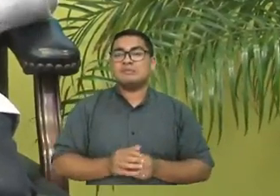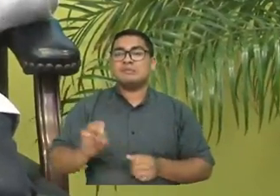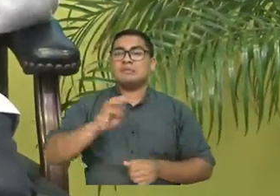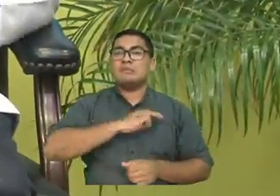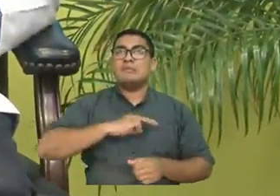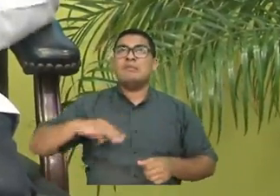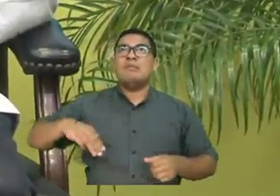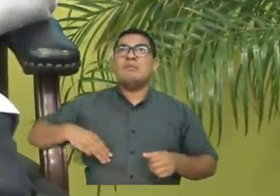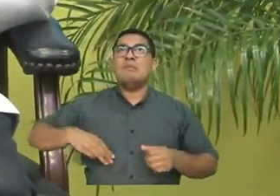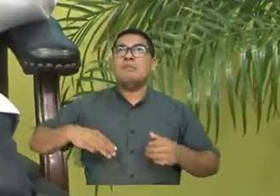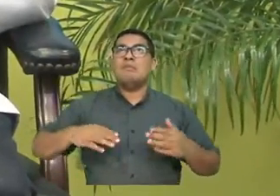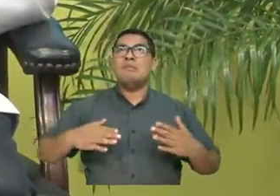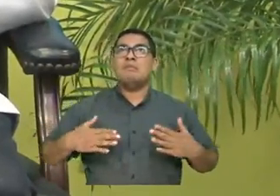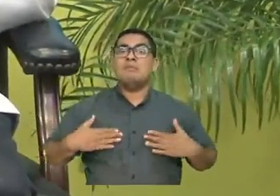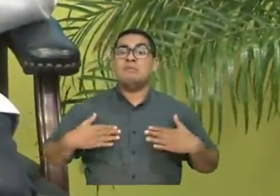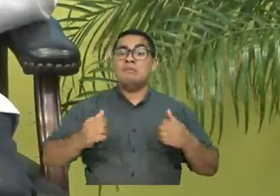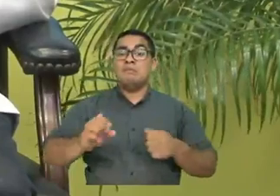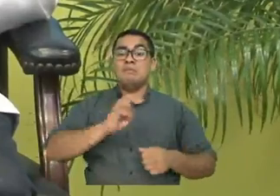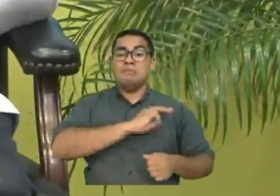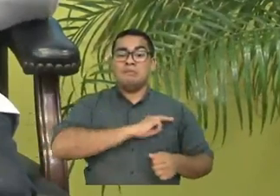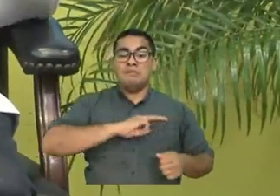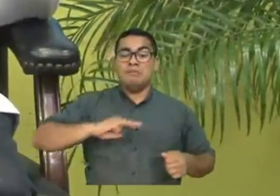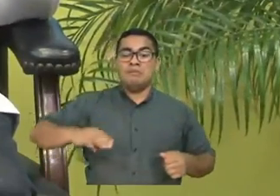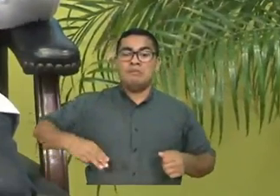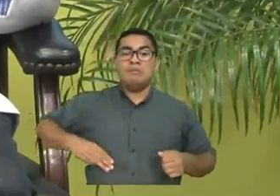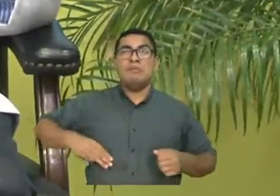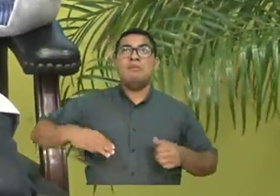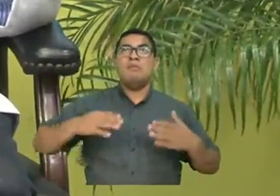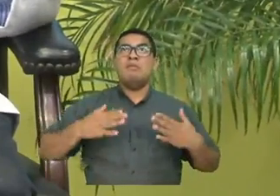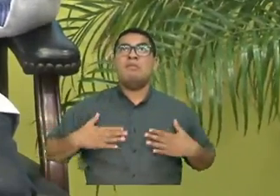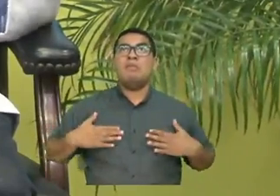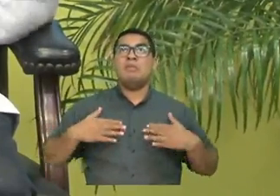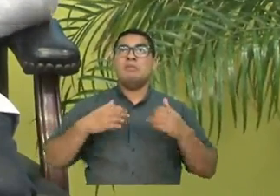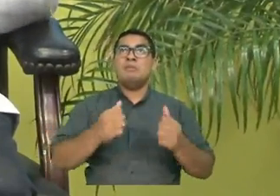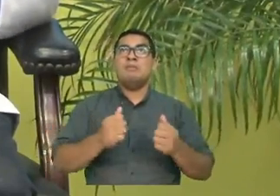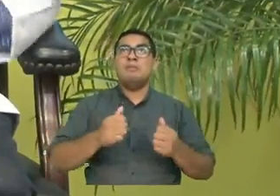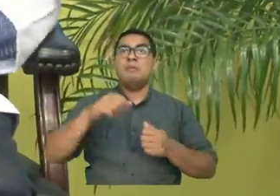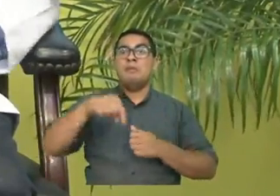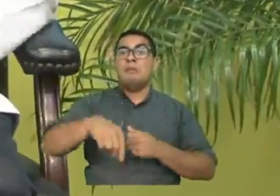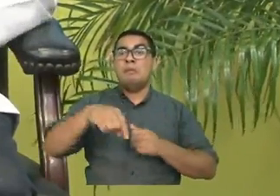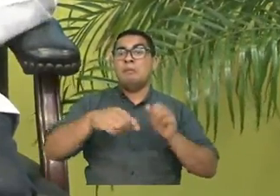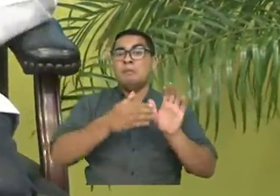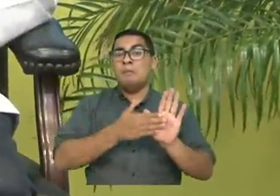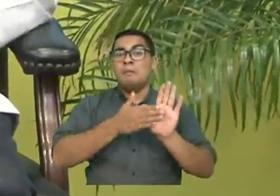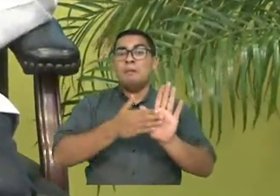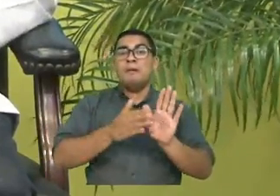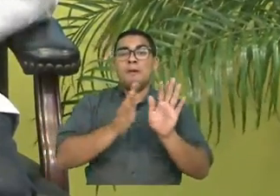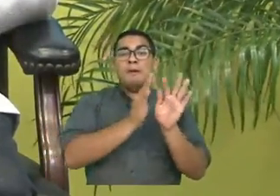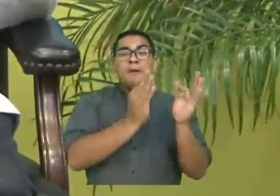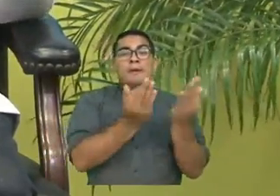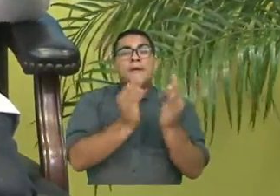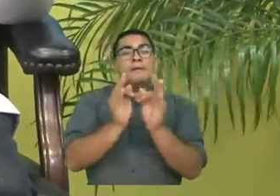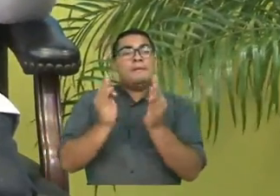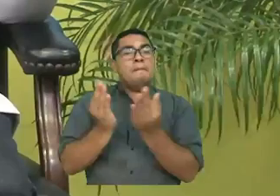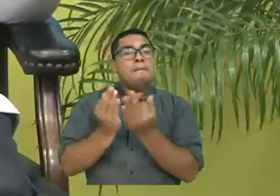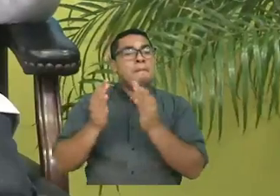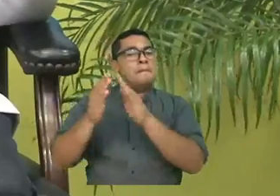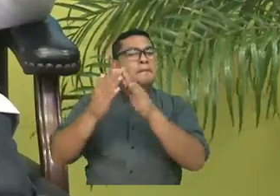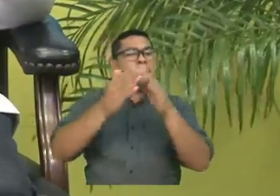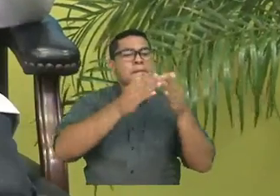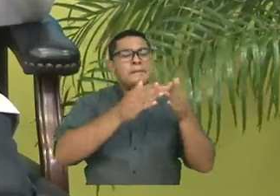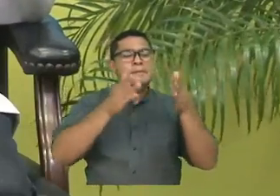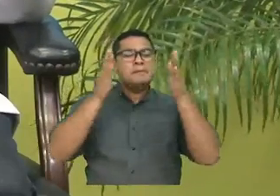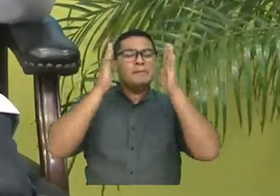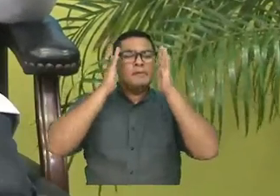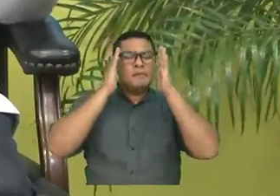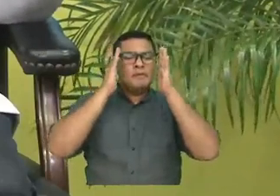Salud, sobre todo nuestro modelo actual de salud, modelo familiar y comunitario, nosotros estamos enfocados